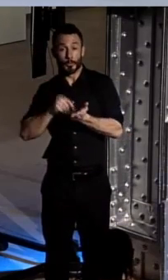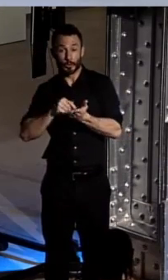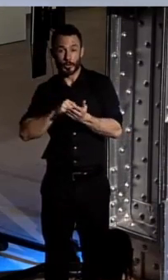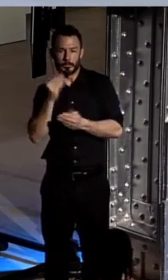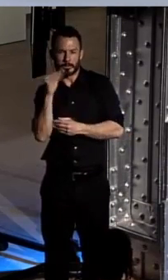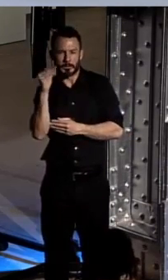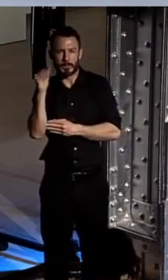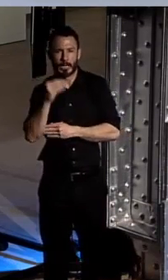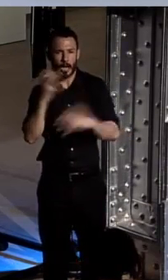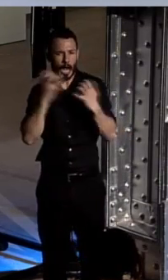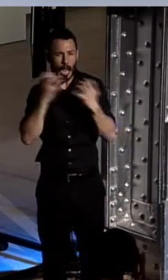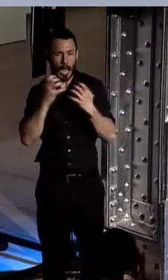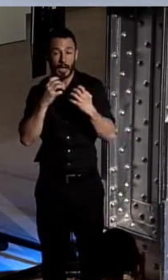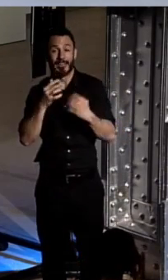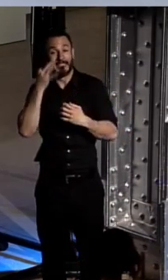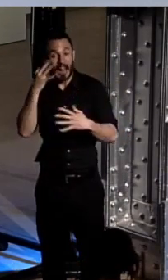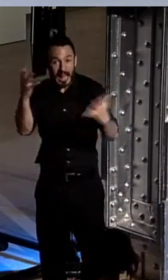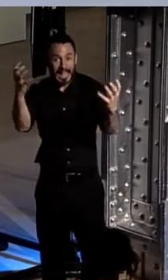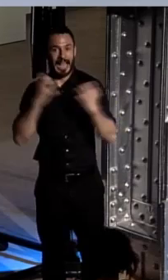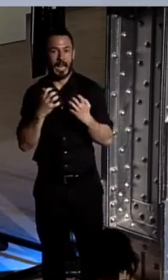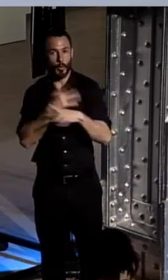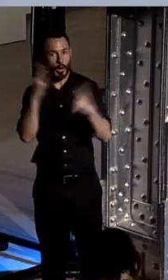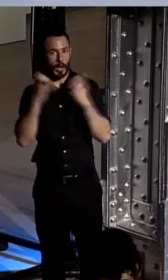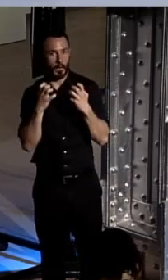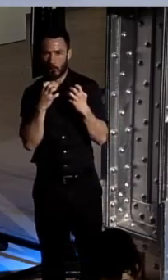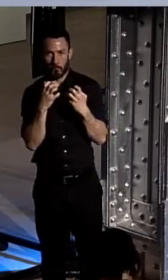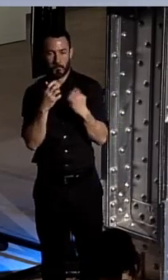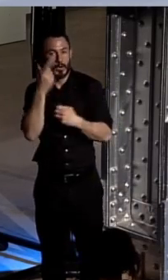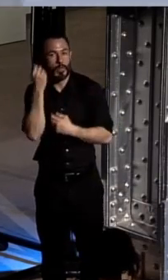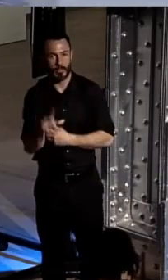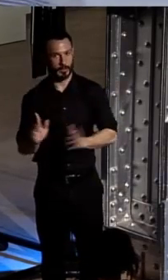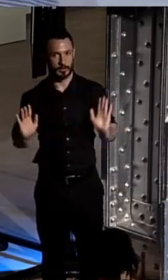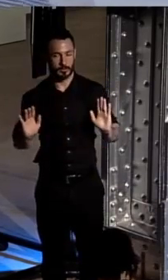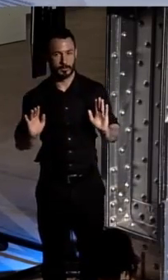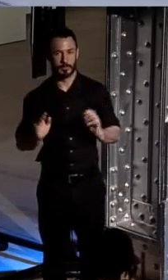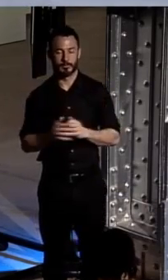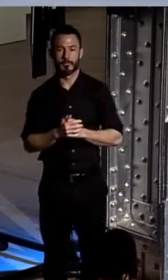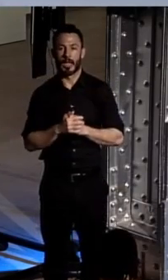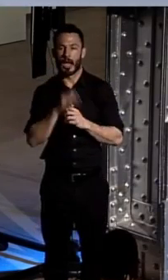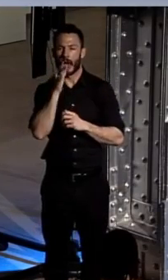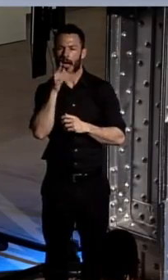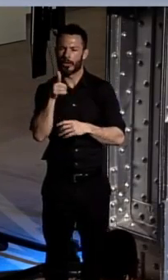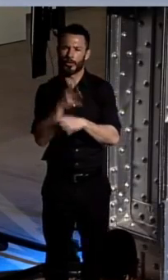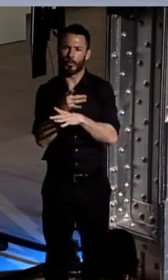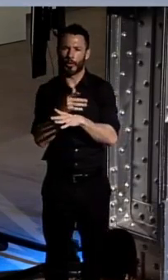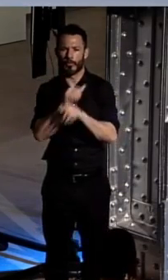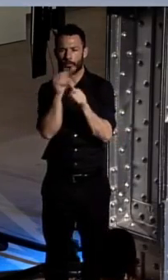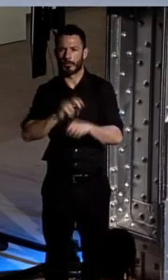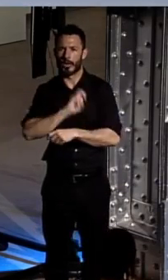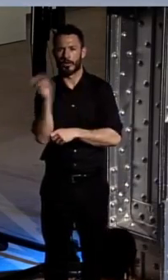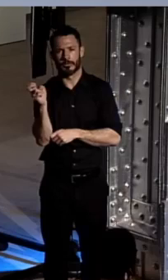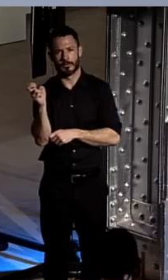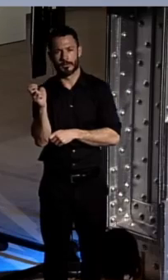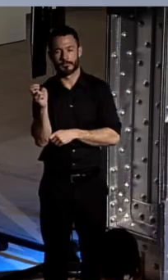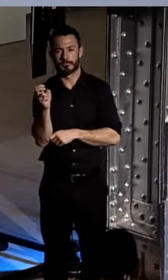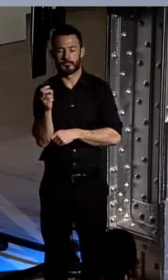que vos hagas pocos puntos, pero eso no es necesario. Entonces ahora los invito a pensar si hay otra manera de jugar, que se dan cuenta que es mucho más aburrida, en